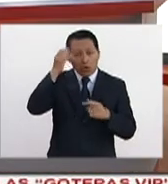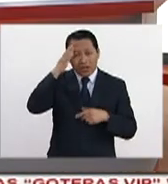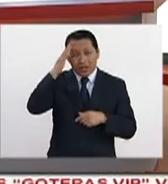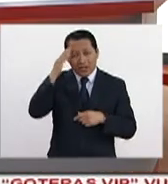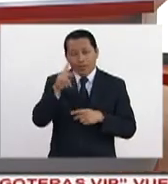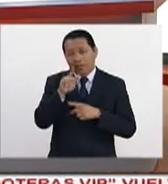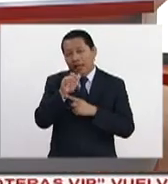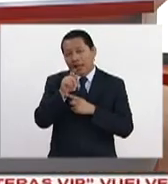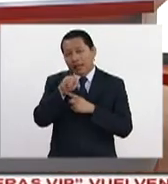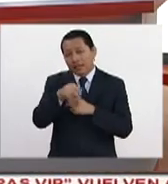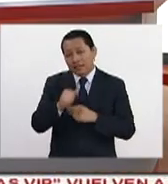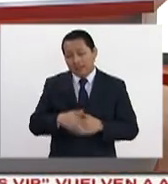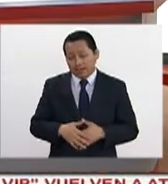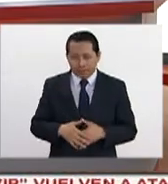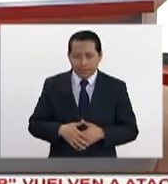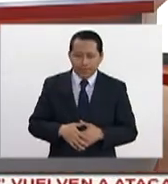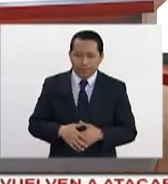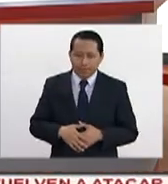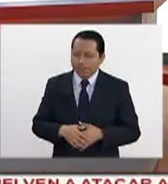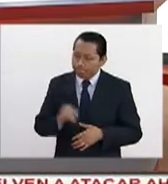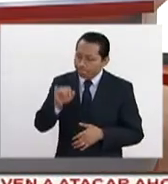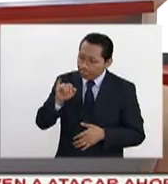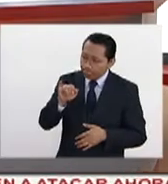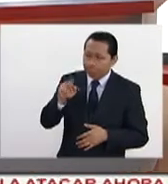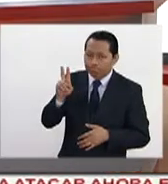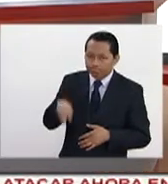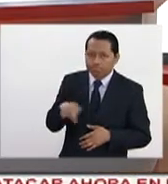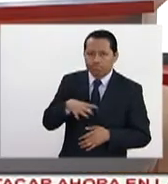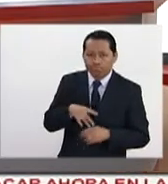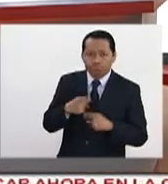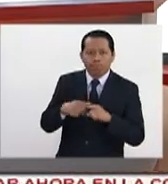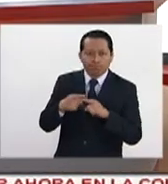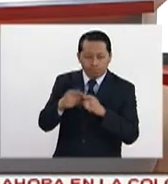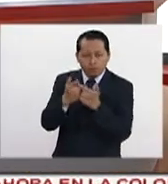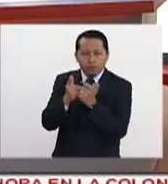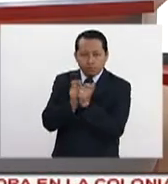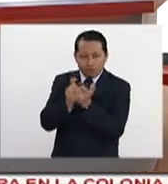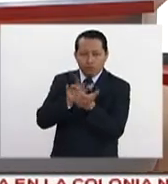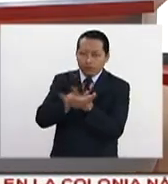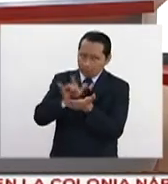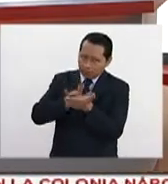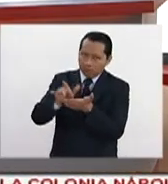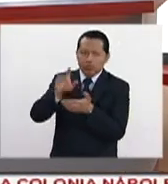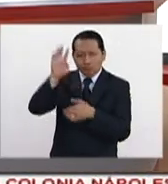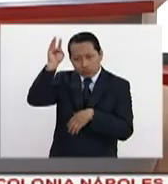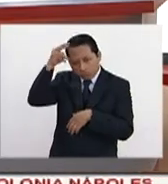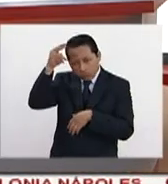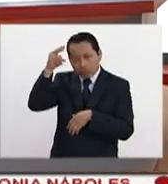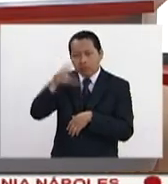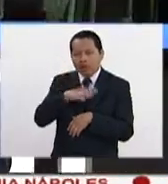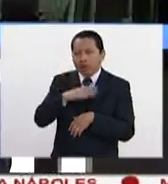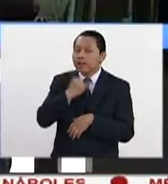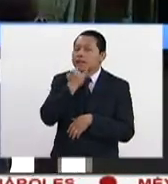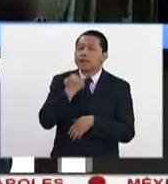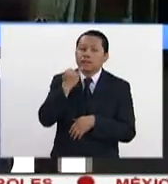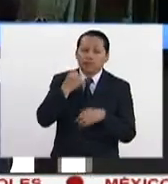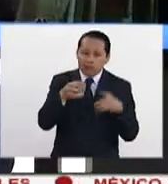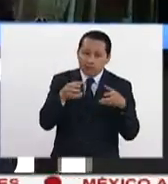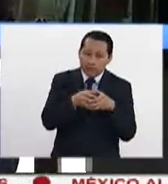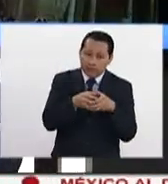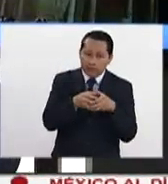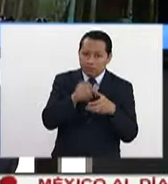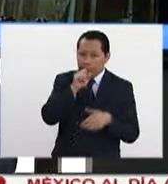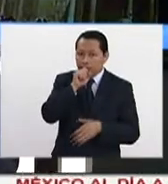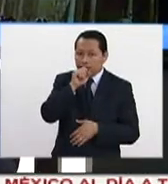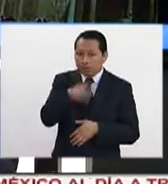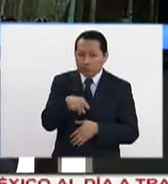palestinos. Sí, efectivamente. Sí hay ciertos sectores que apoyaron a Donald Trump, como el lobby pro-israelí. Así es.